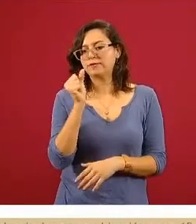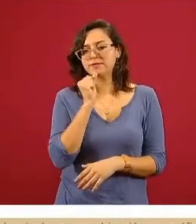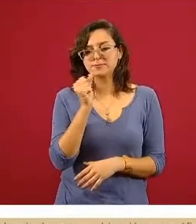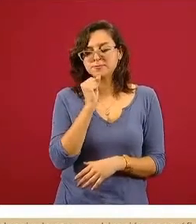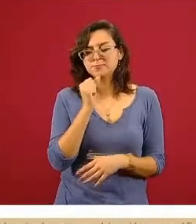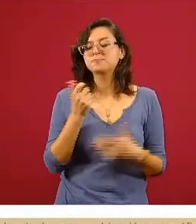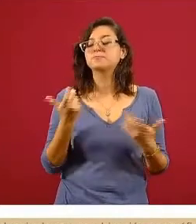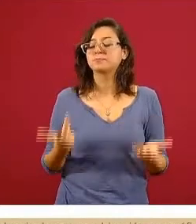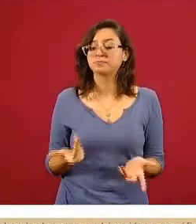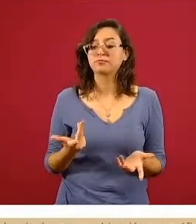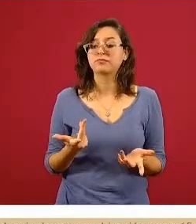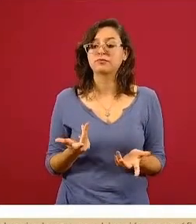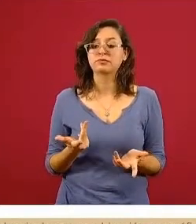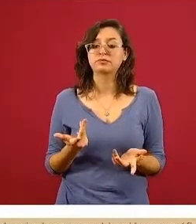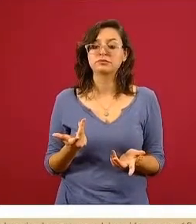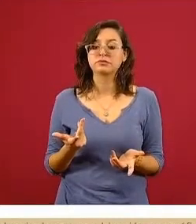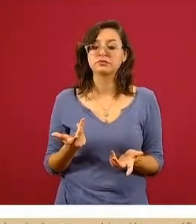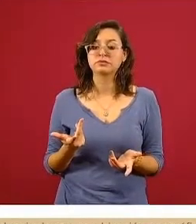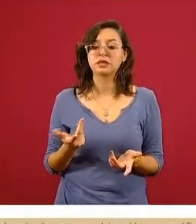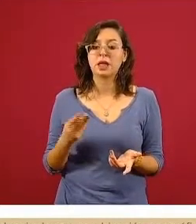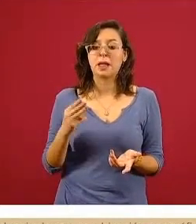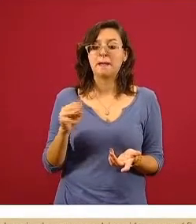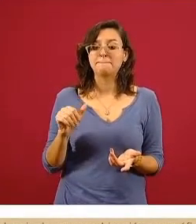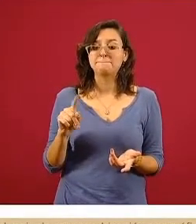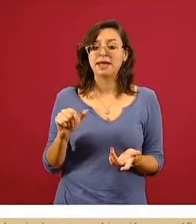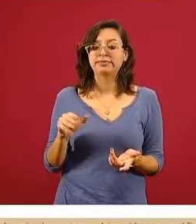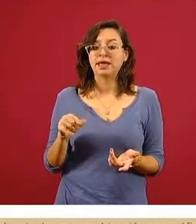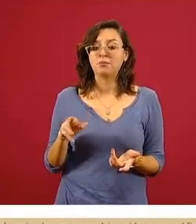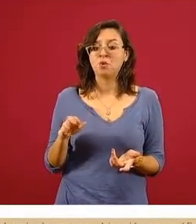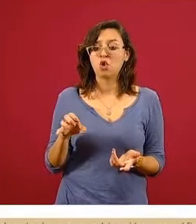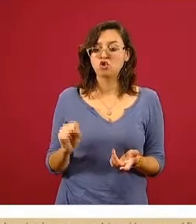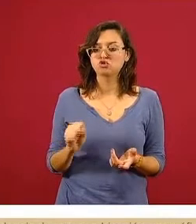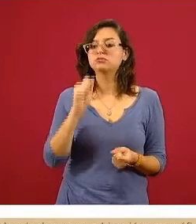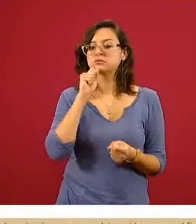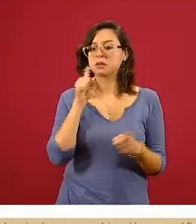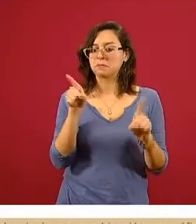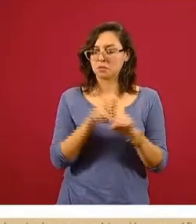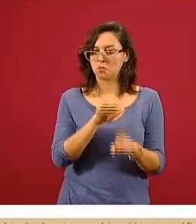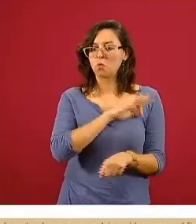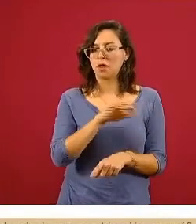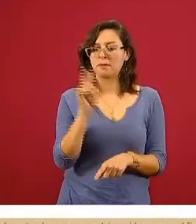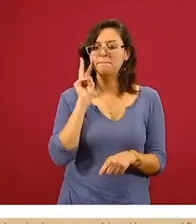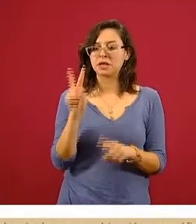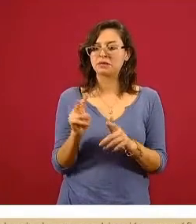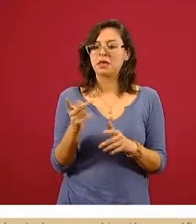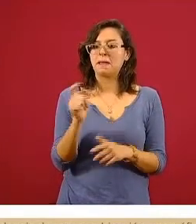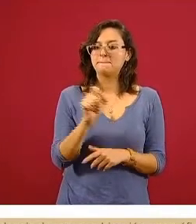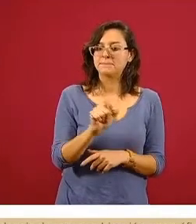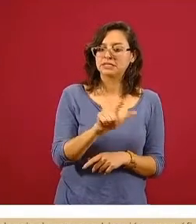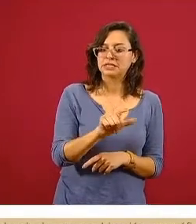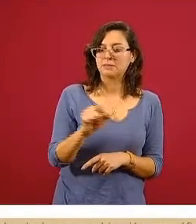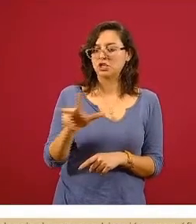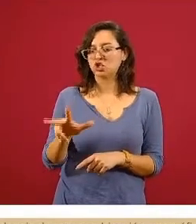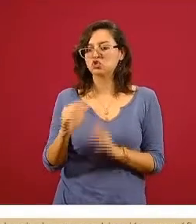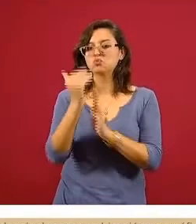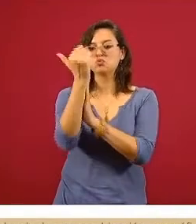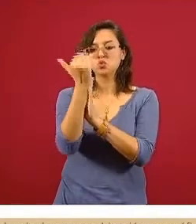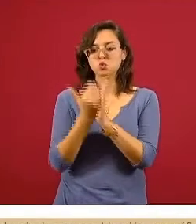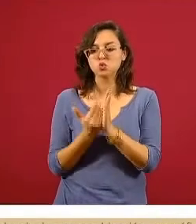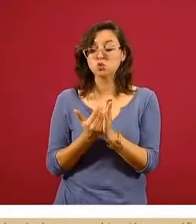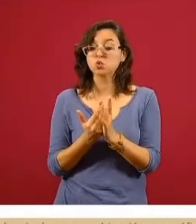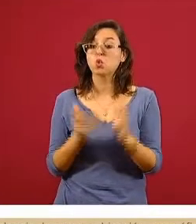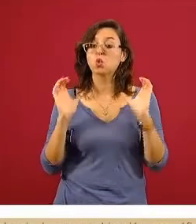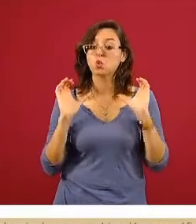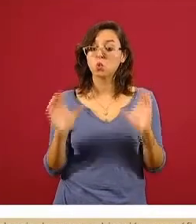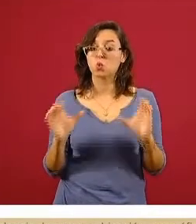cambiar. Y en el caso de Matamoros, también un descenso importante de la 27 a la 28.